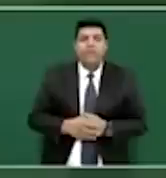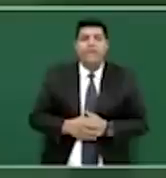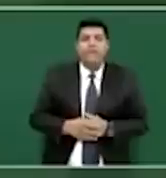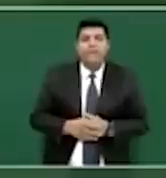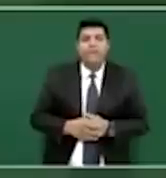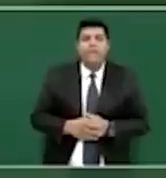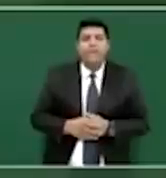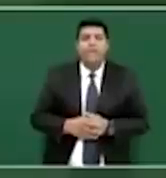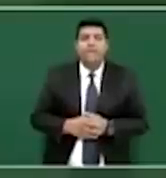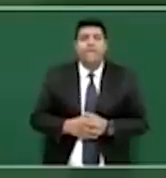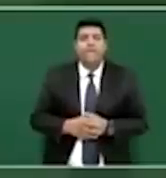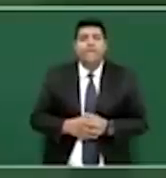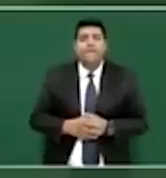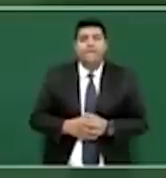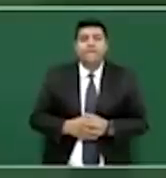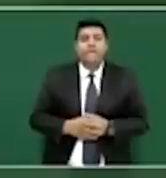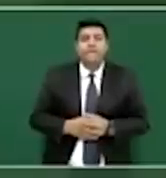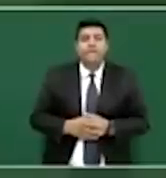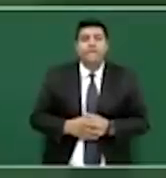Entonces, por eso